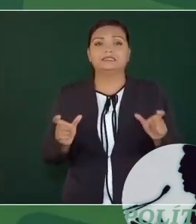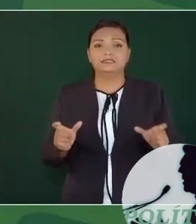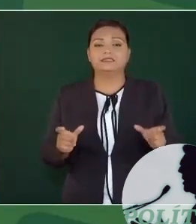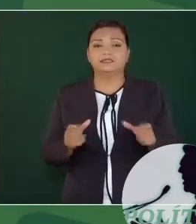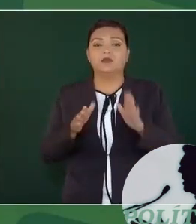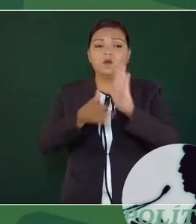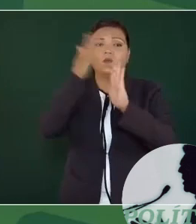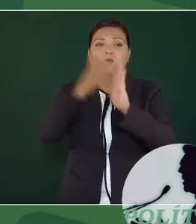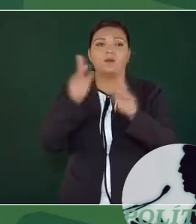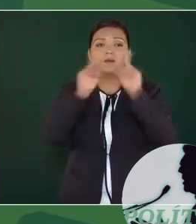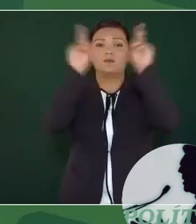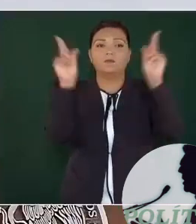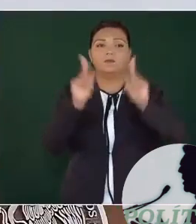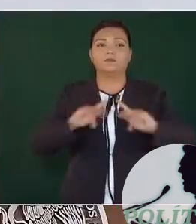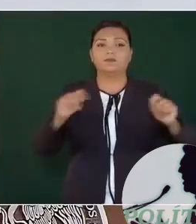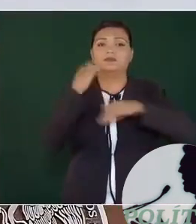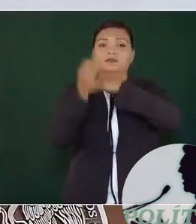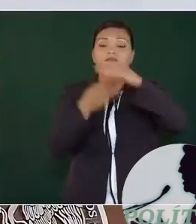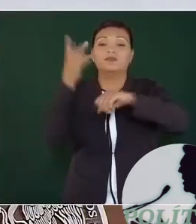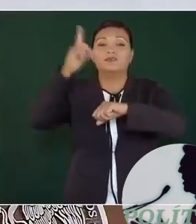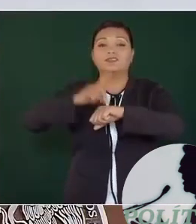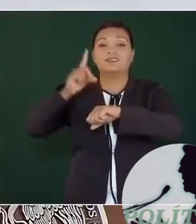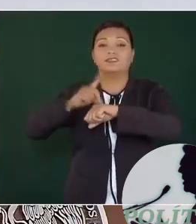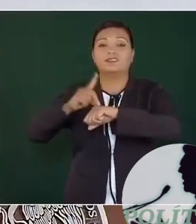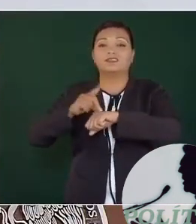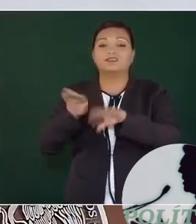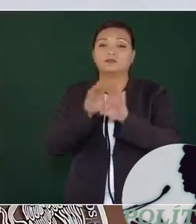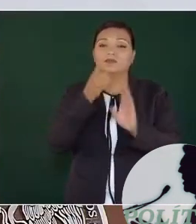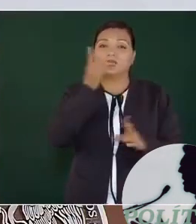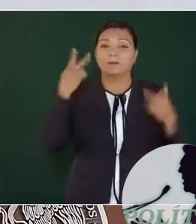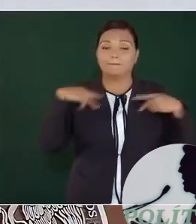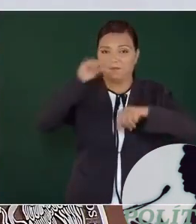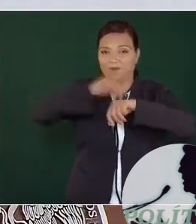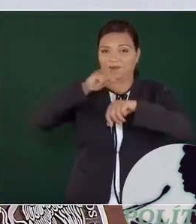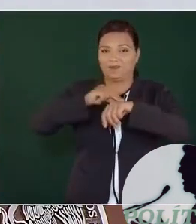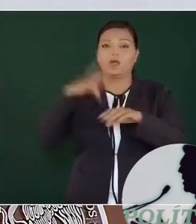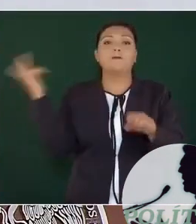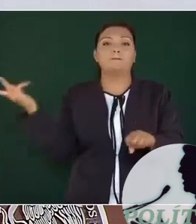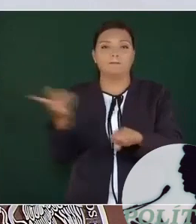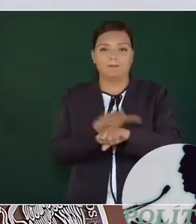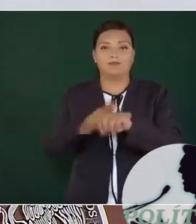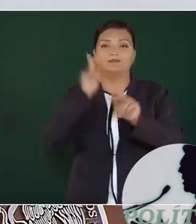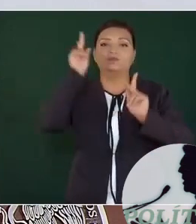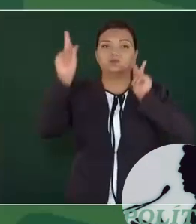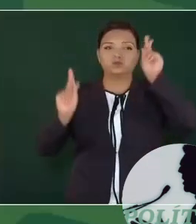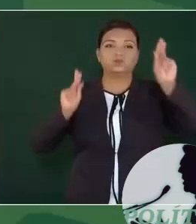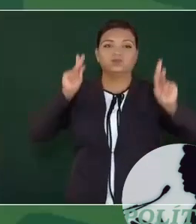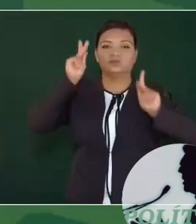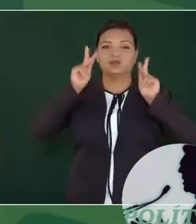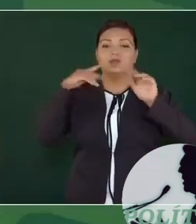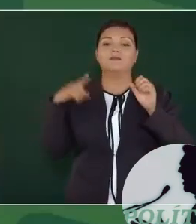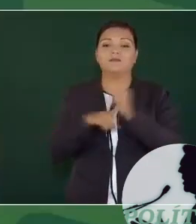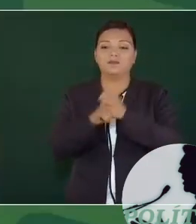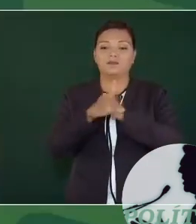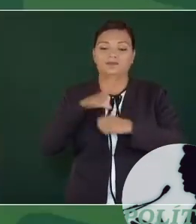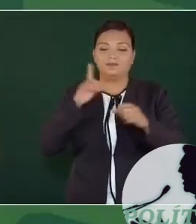y construcción de la paz, todos los días, como decimos los médicos, pasamos visita a la situación